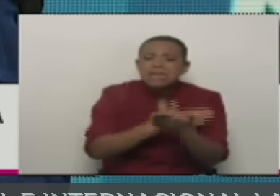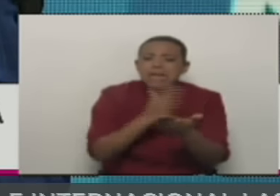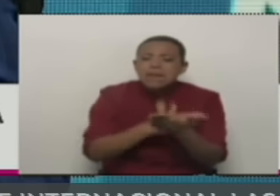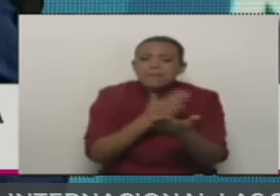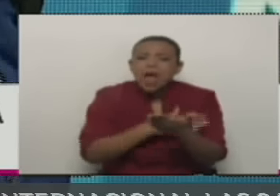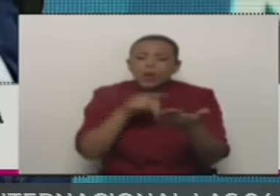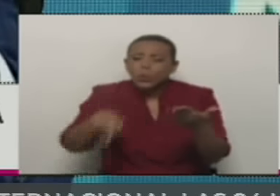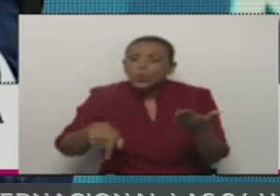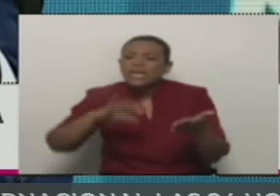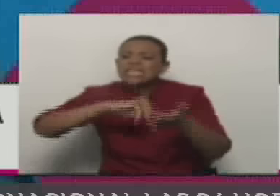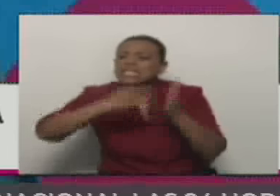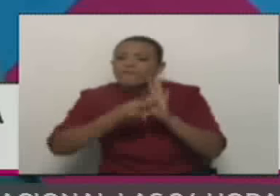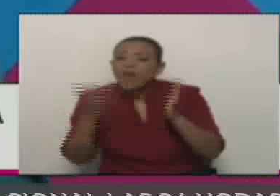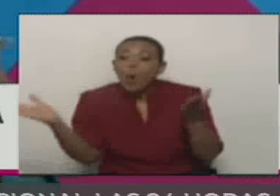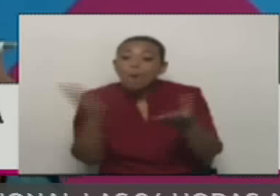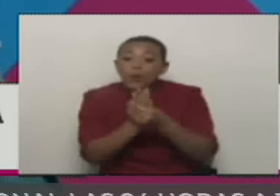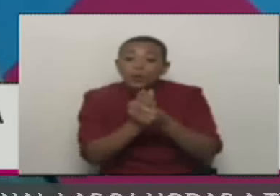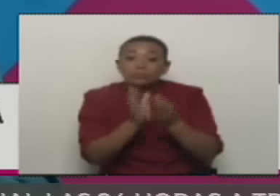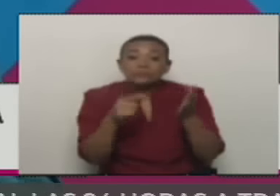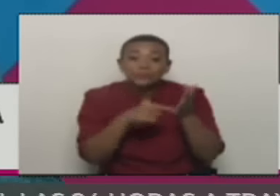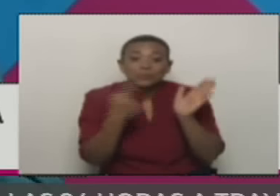Núñez de Conuco, y lo consiguió,